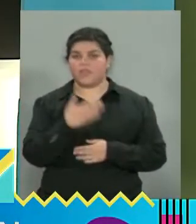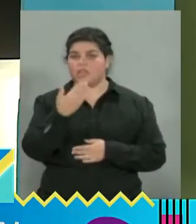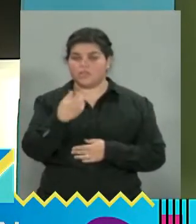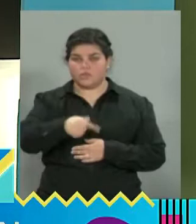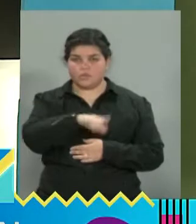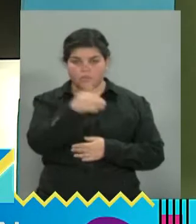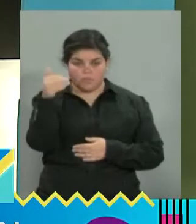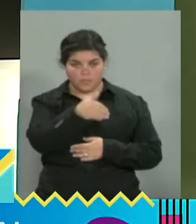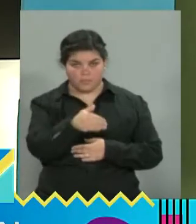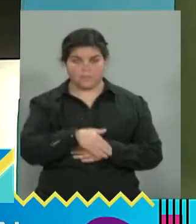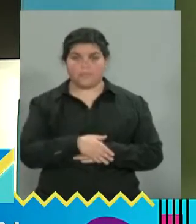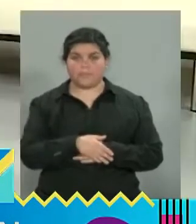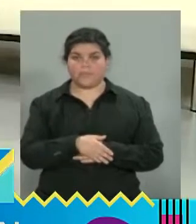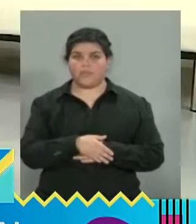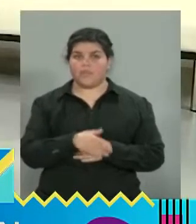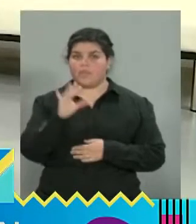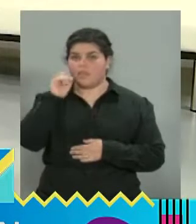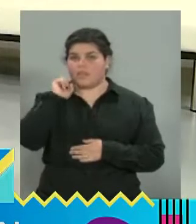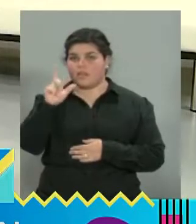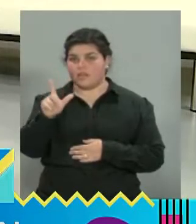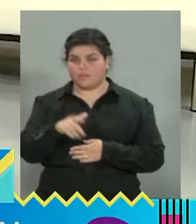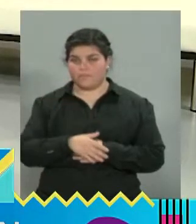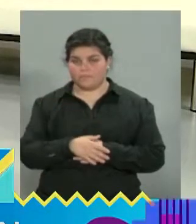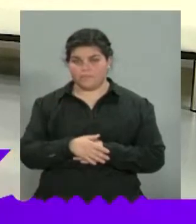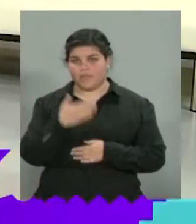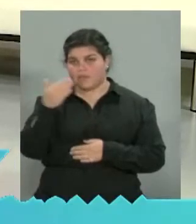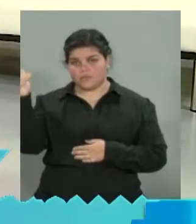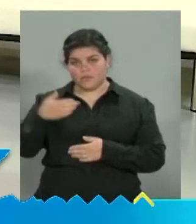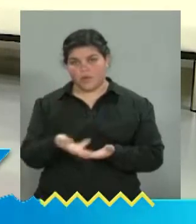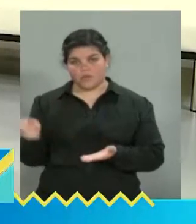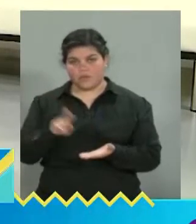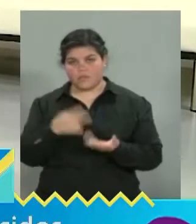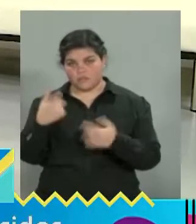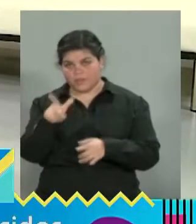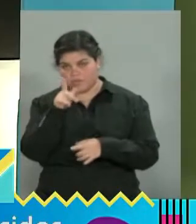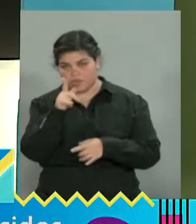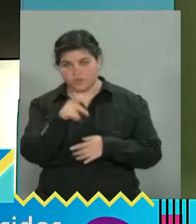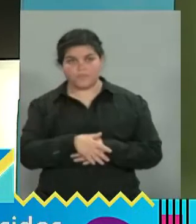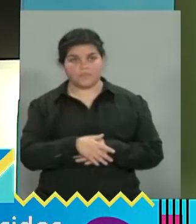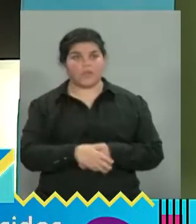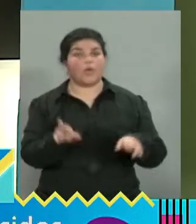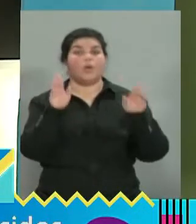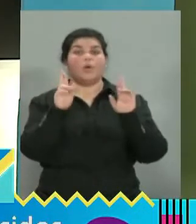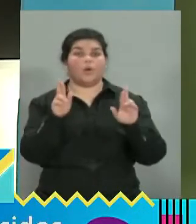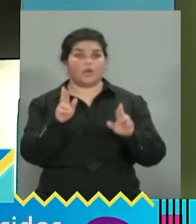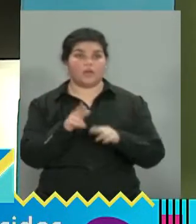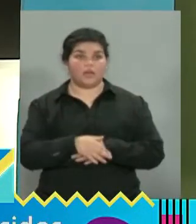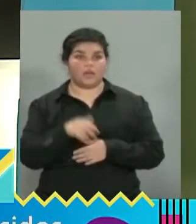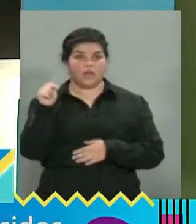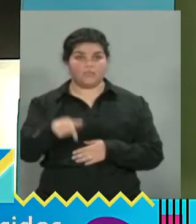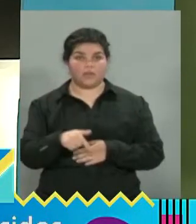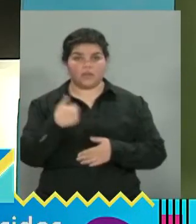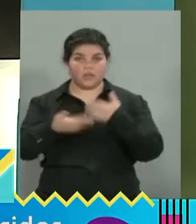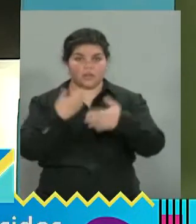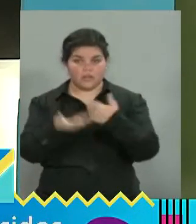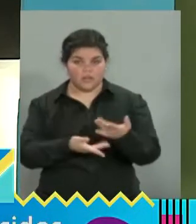haber estado acá. Daniel, muchísimas gracias por haber estado nuevamente en Distintos Parecidos. Por favor, gracias a ustedes. Ojalá, bueno, el programa para generar